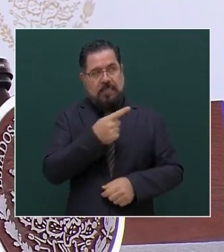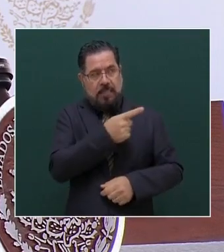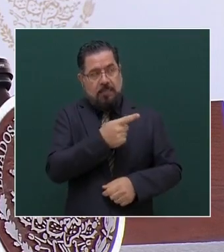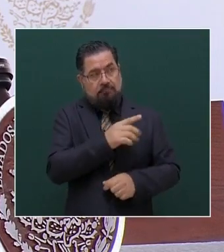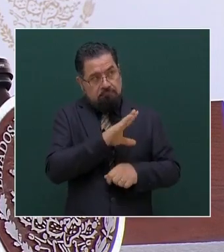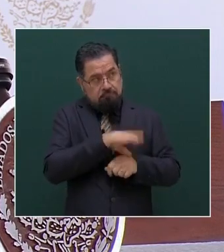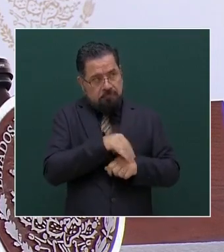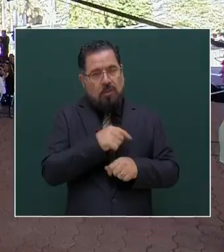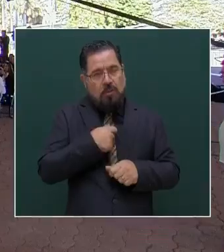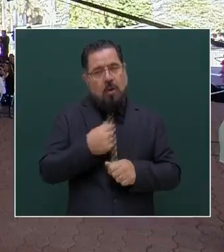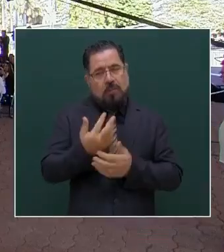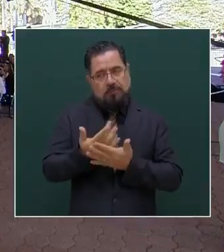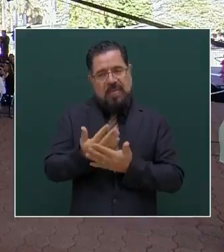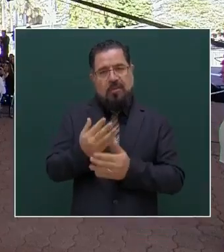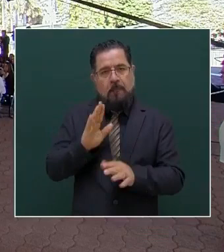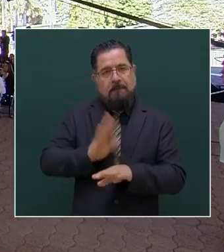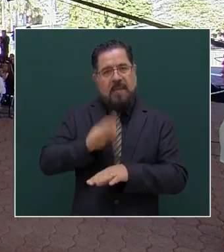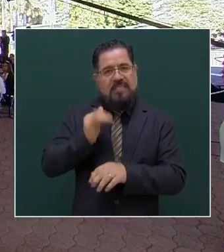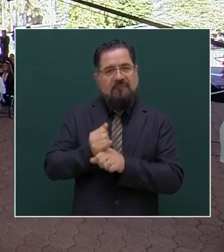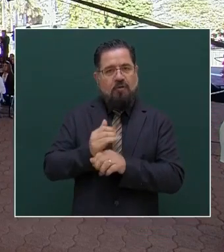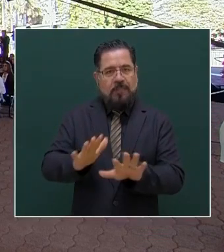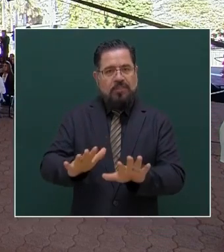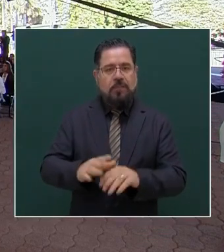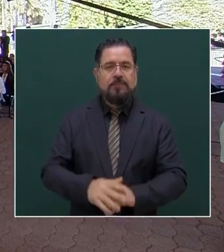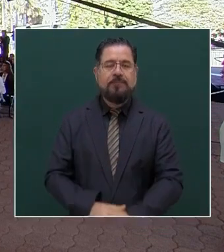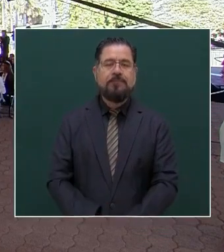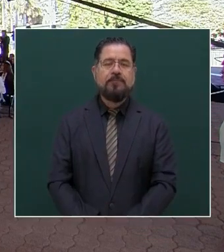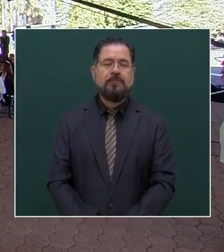de cualquier información.